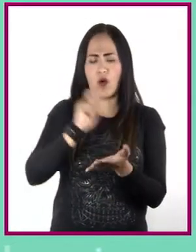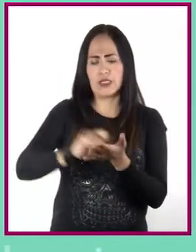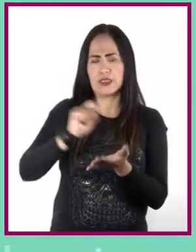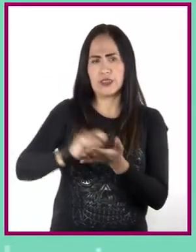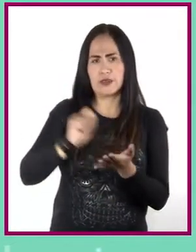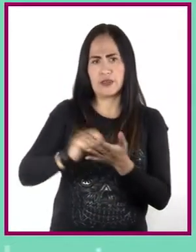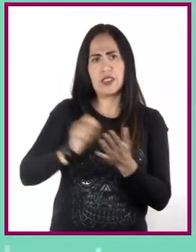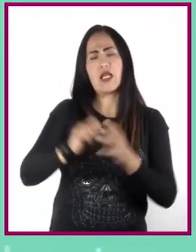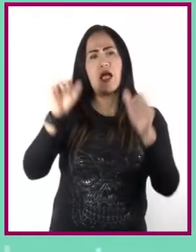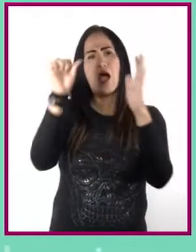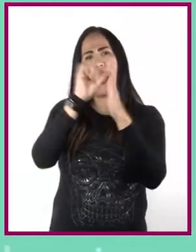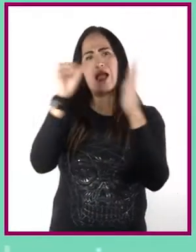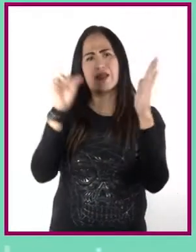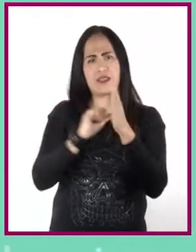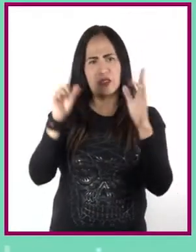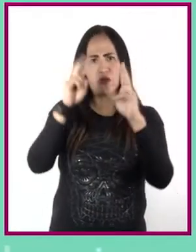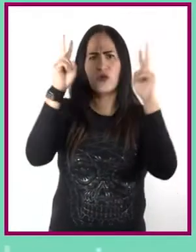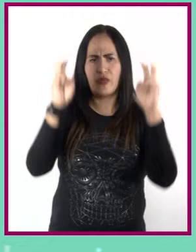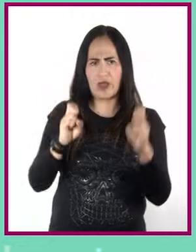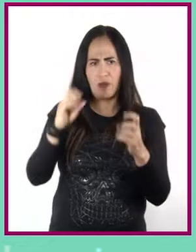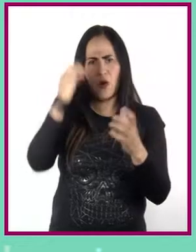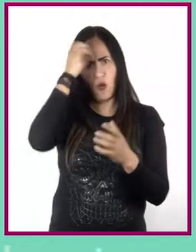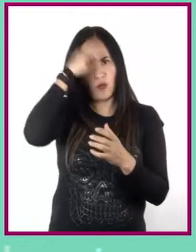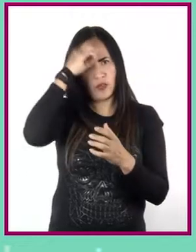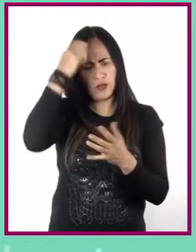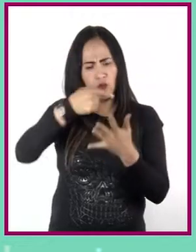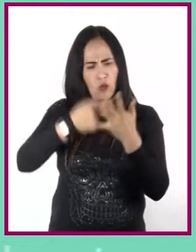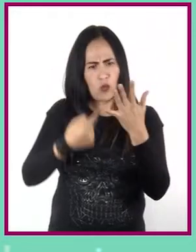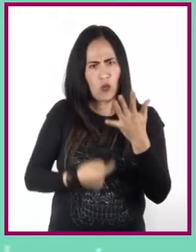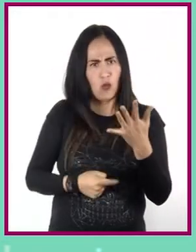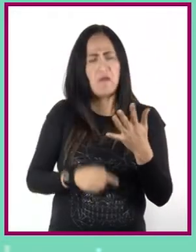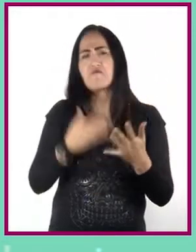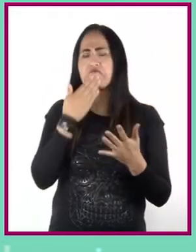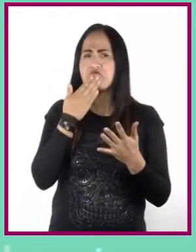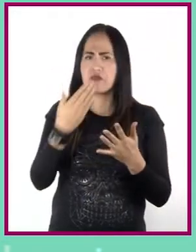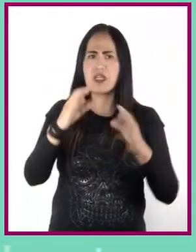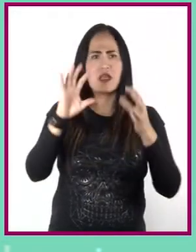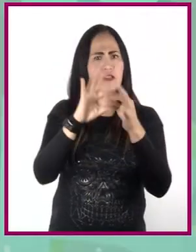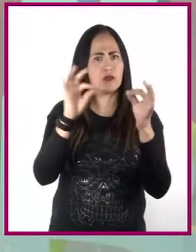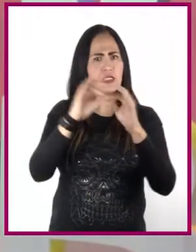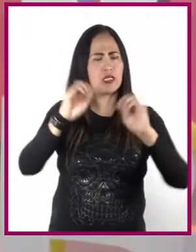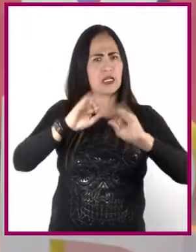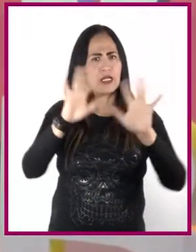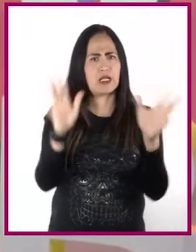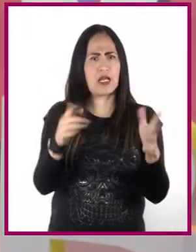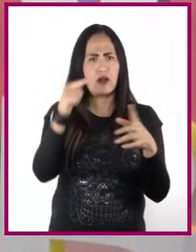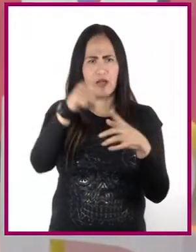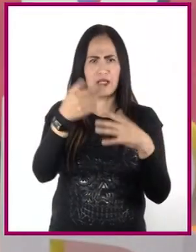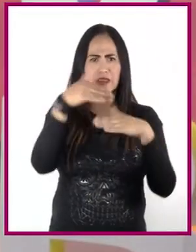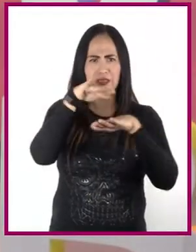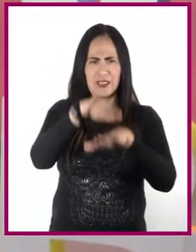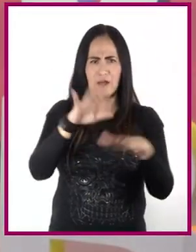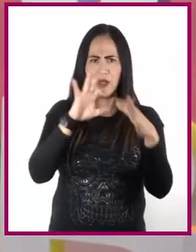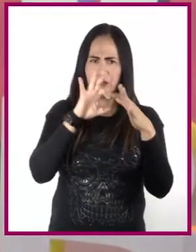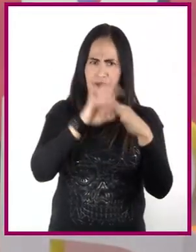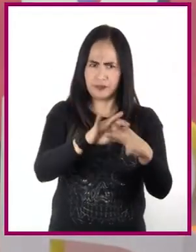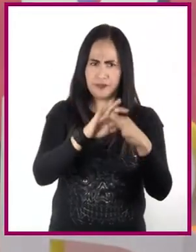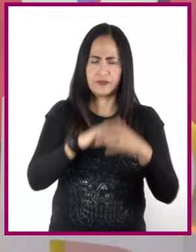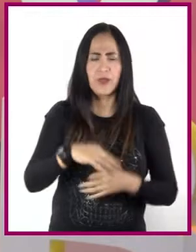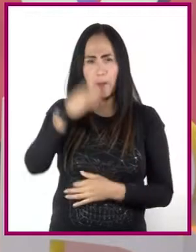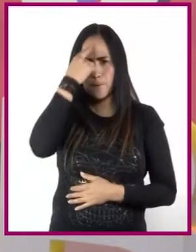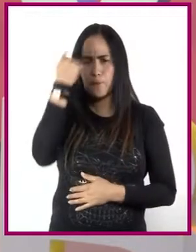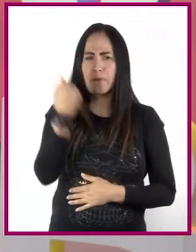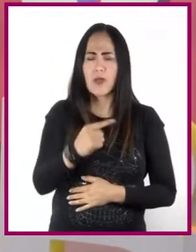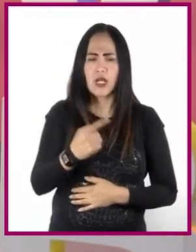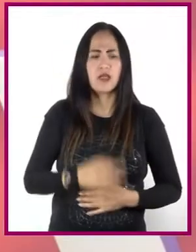artículos de opinión, argumentando su punto de vista y asumiendo una postura clara en relación con el tema, con el propósito